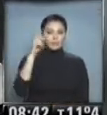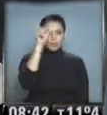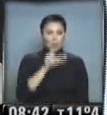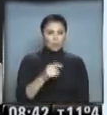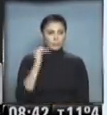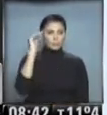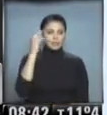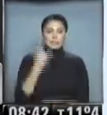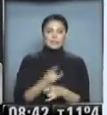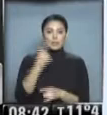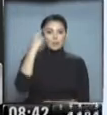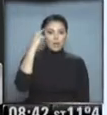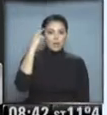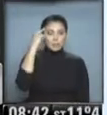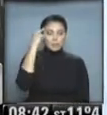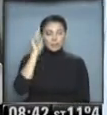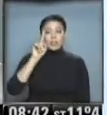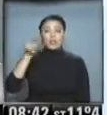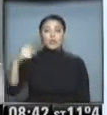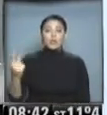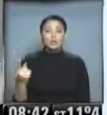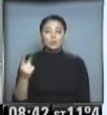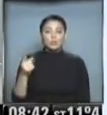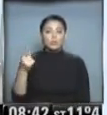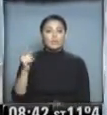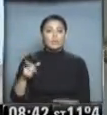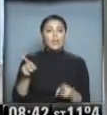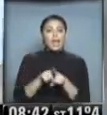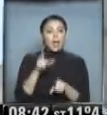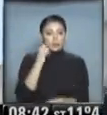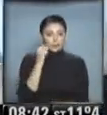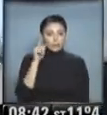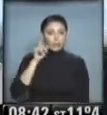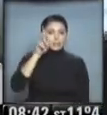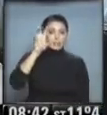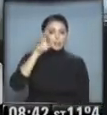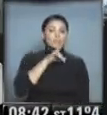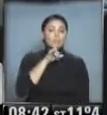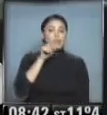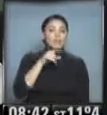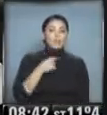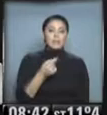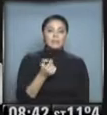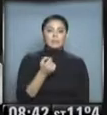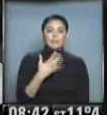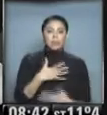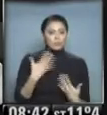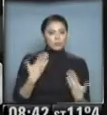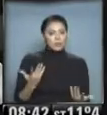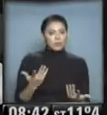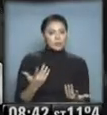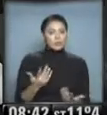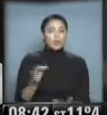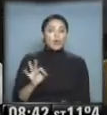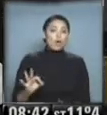enorme, la tiene todo el tiempo. Y otro paralelo muy importante que tiene es con el hermano, que se quedó en Tucumán y que él con poco pudo ser feliz. Va a